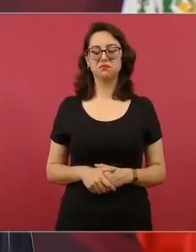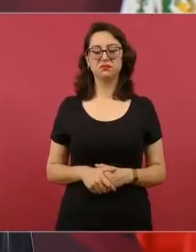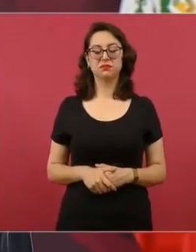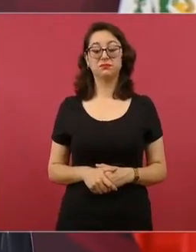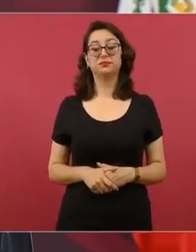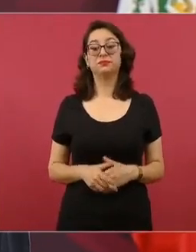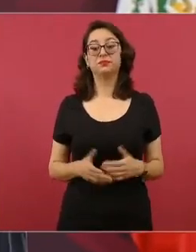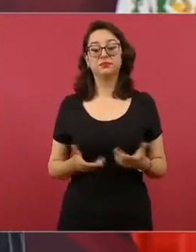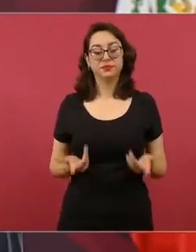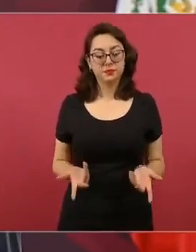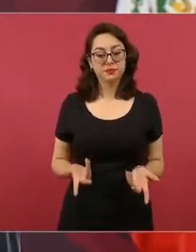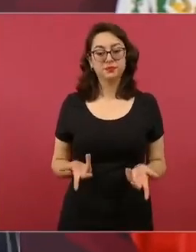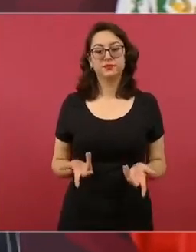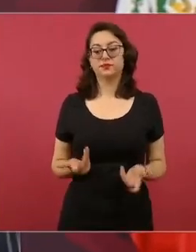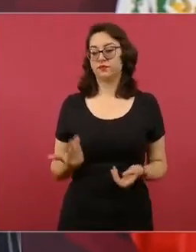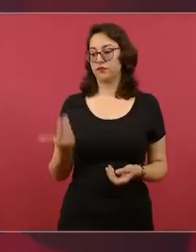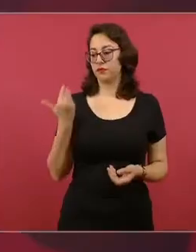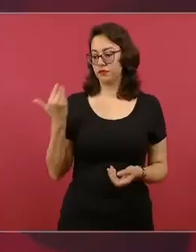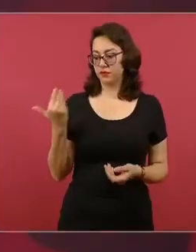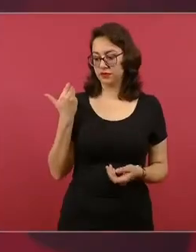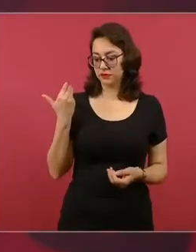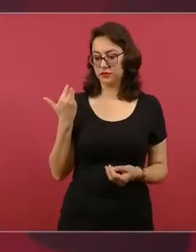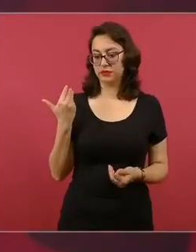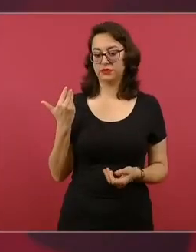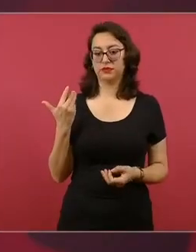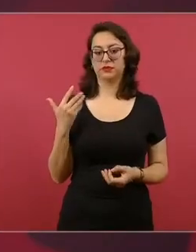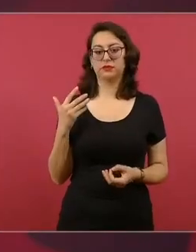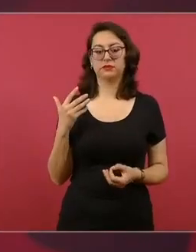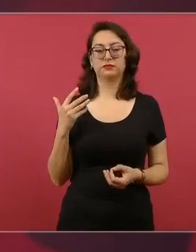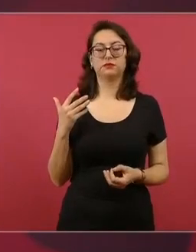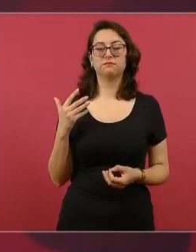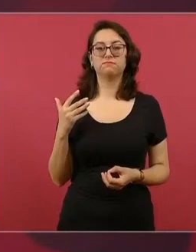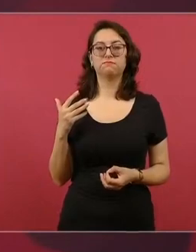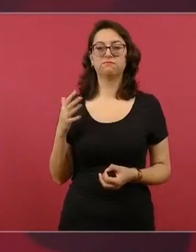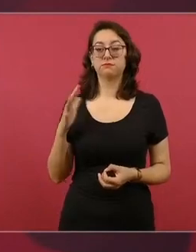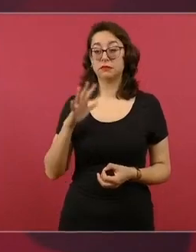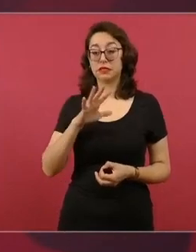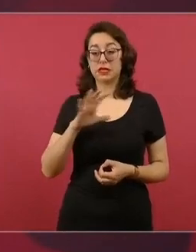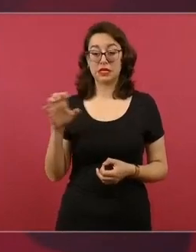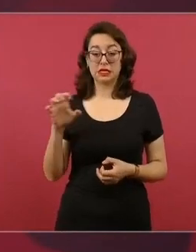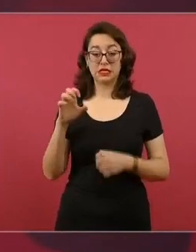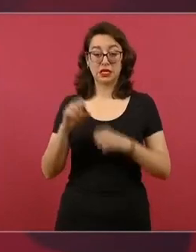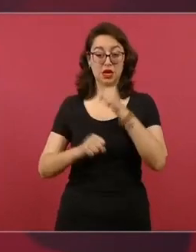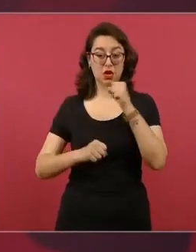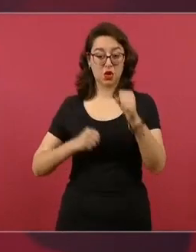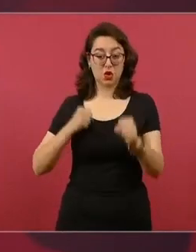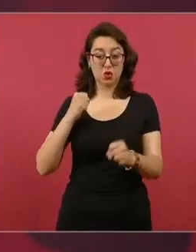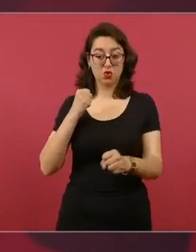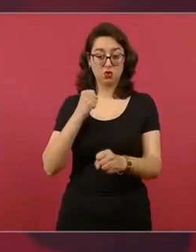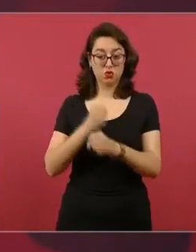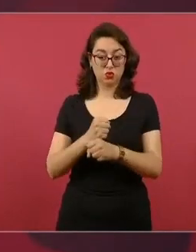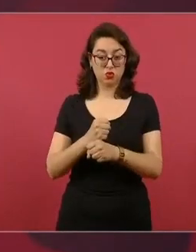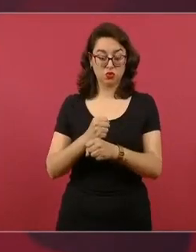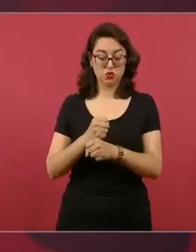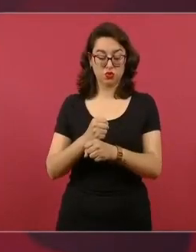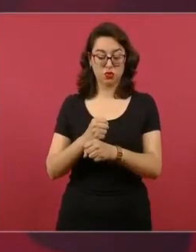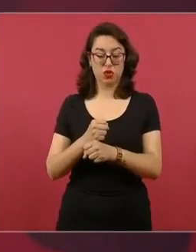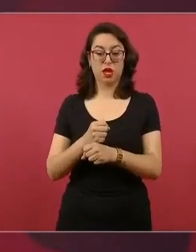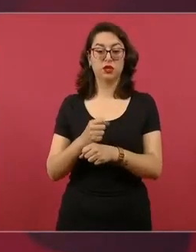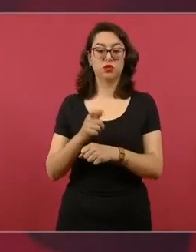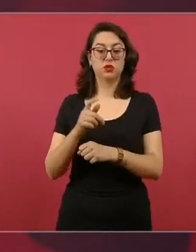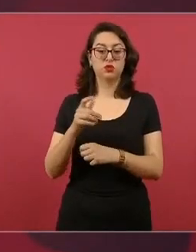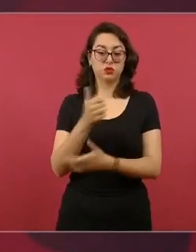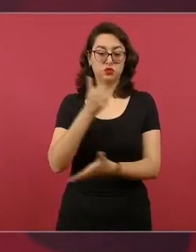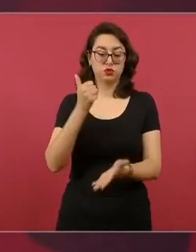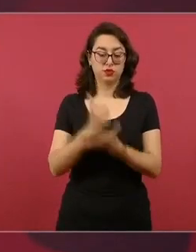la conmemoración de los 500 años de la toma de Tenochtitlan,